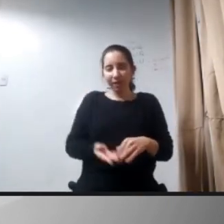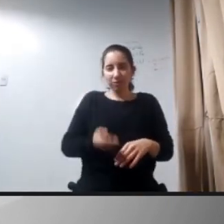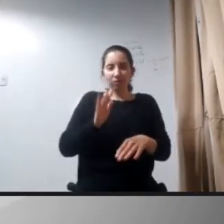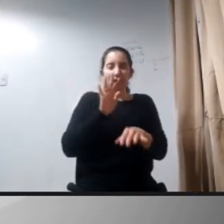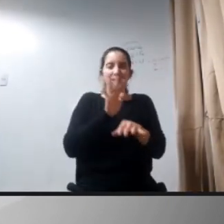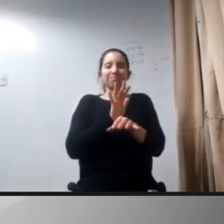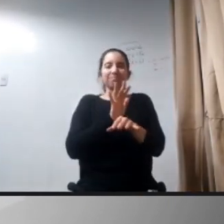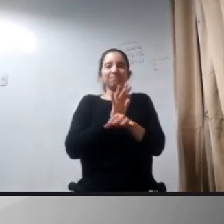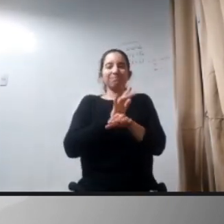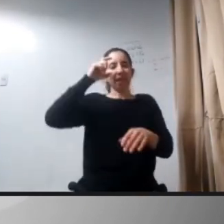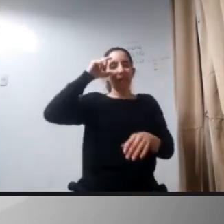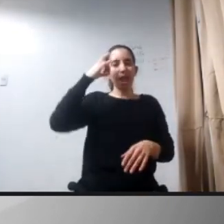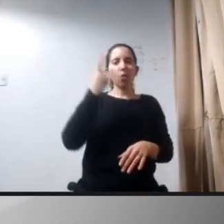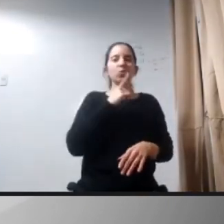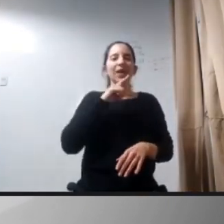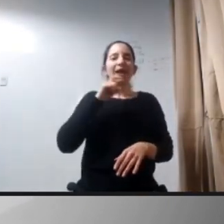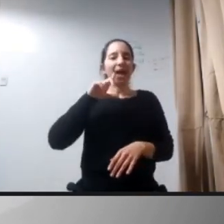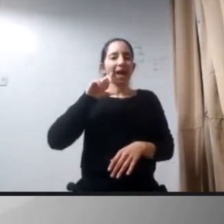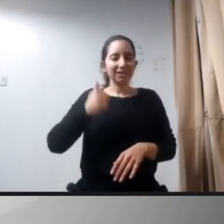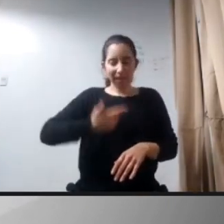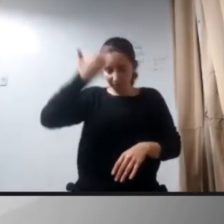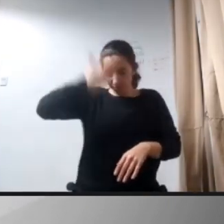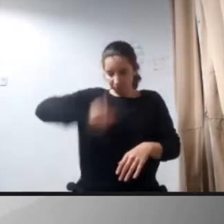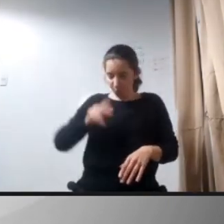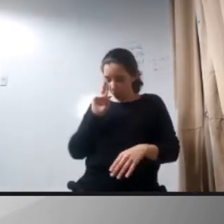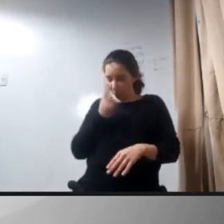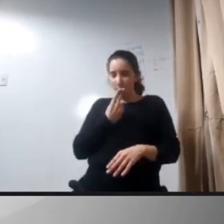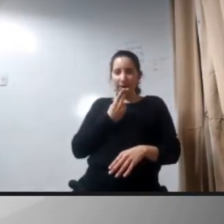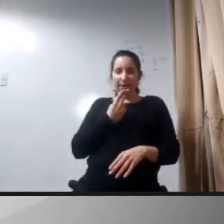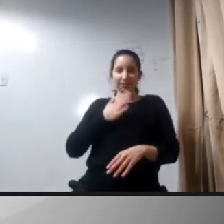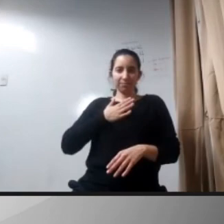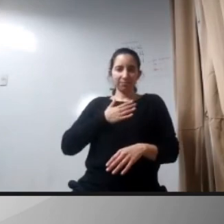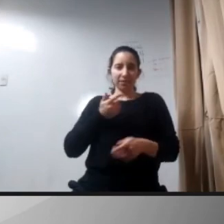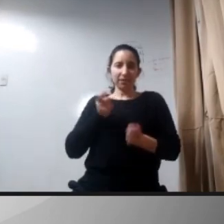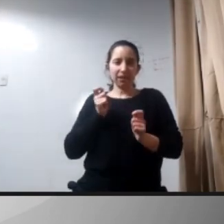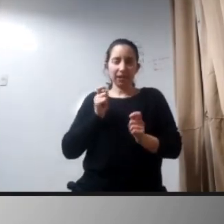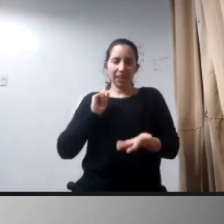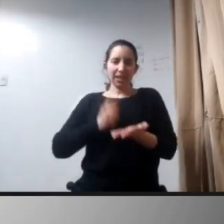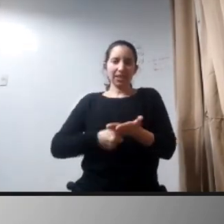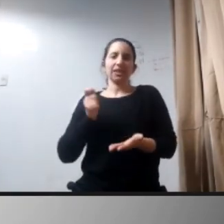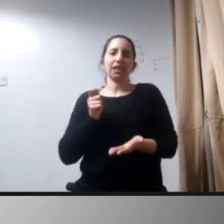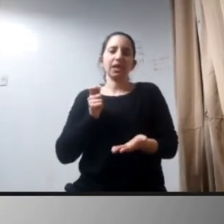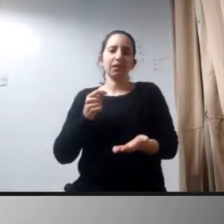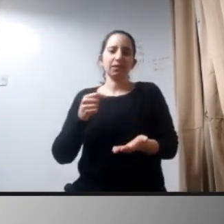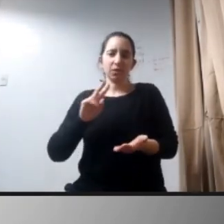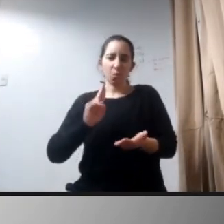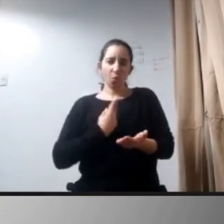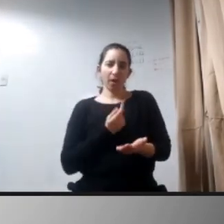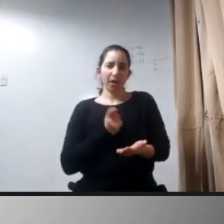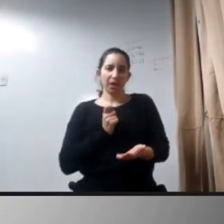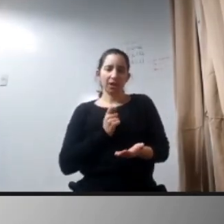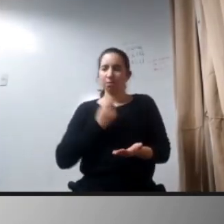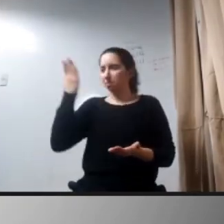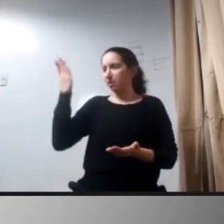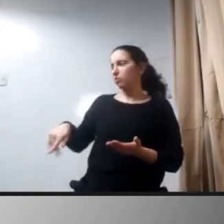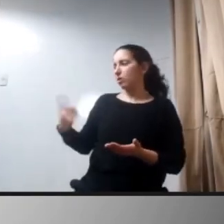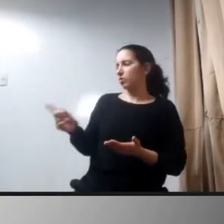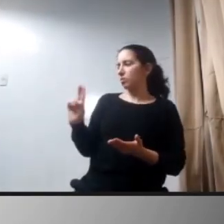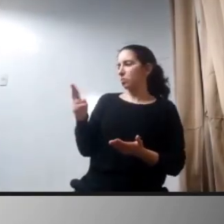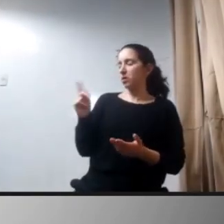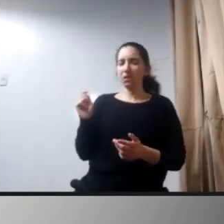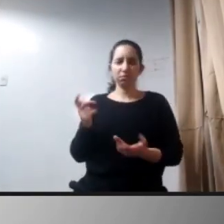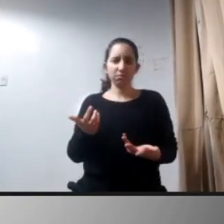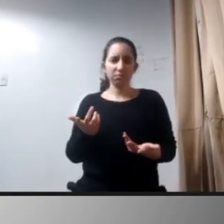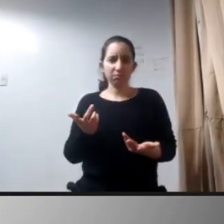esto también, donde las decisiones acerca del cuerpo de uno, no es cierto que las tenga que tomar uno como uno quiere y se